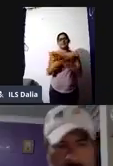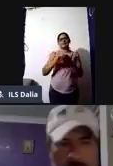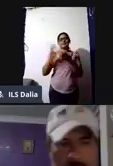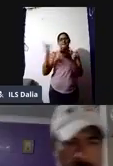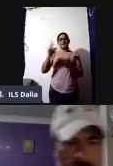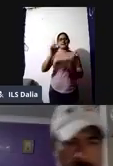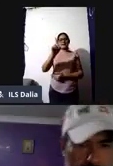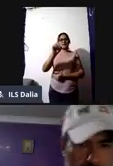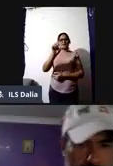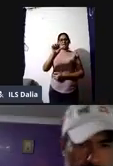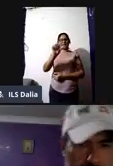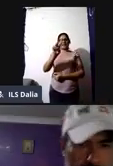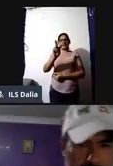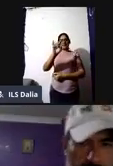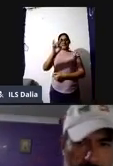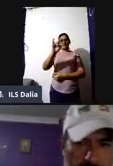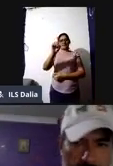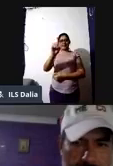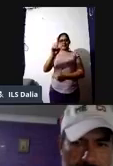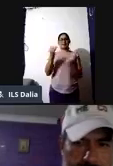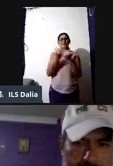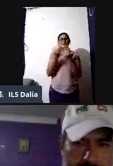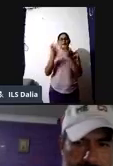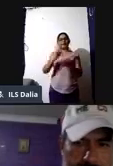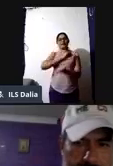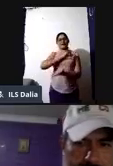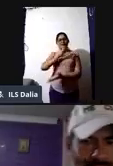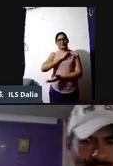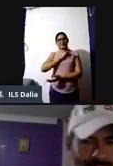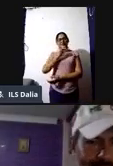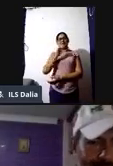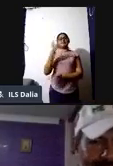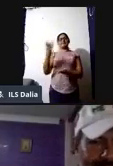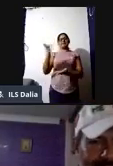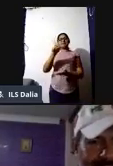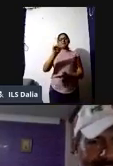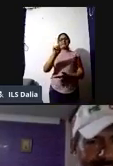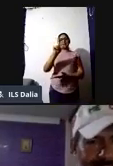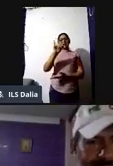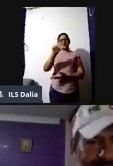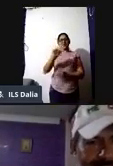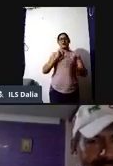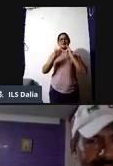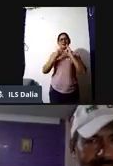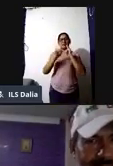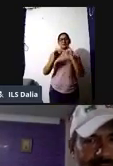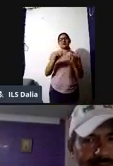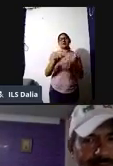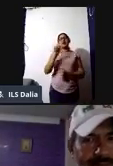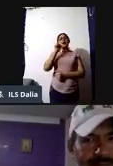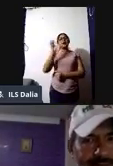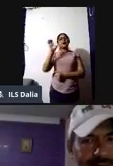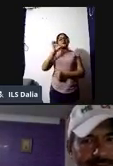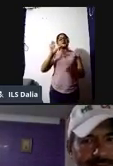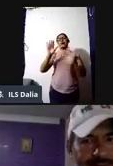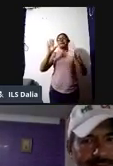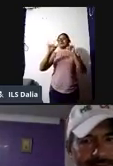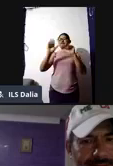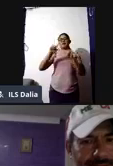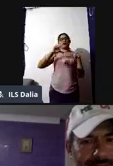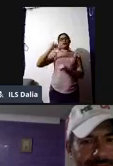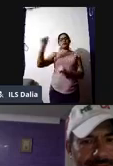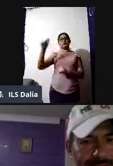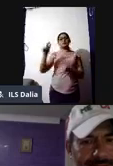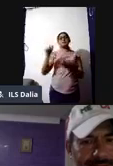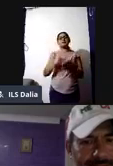David, gracias a mi querida Dalia, que está con nosotros en intérprete. Cristina ya se fue. Y muchas